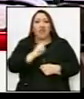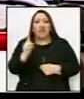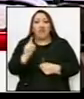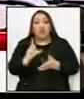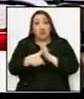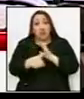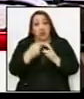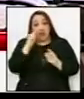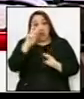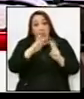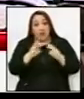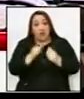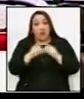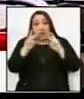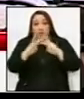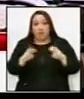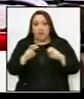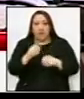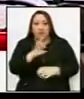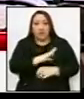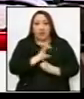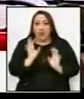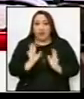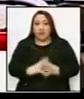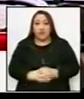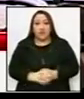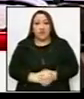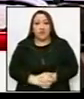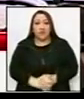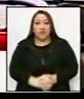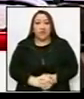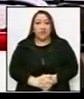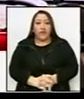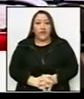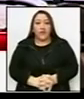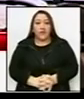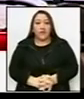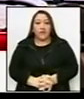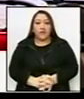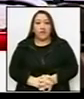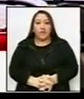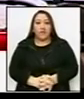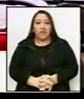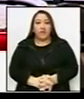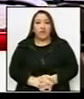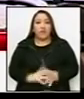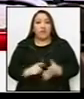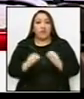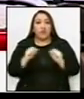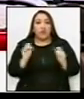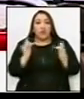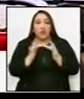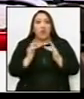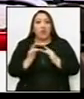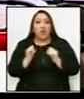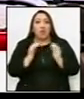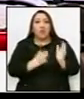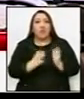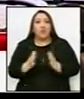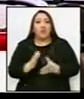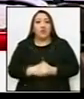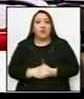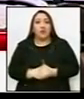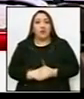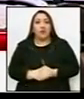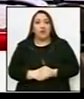pues la investigación fiscal, que si coordinaban y había un plan,